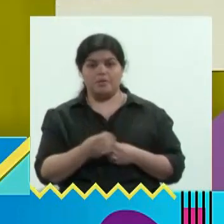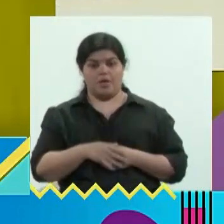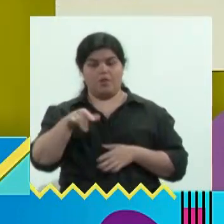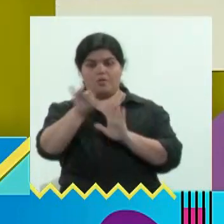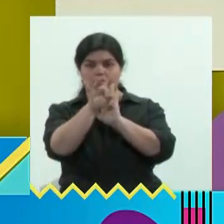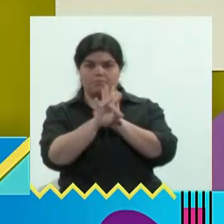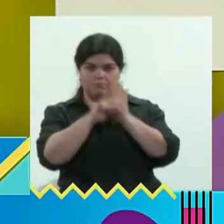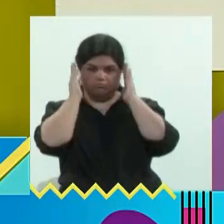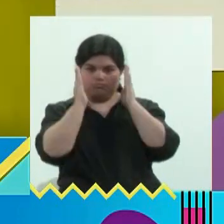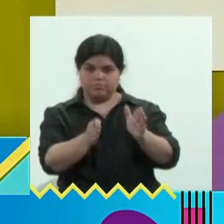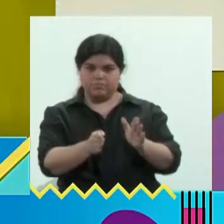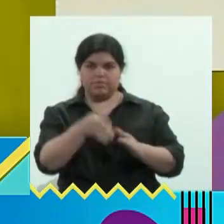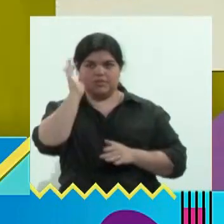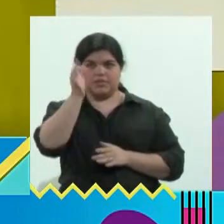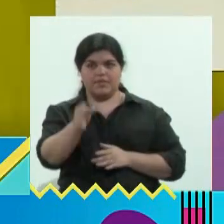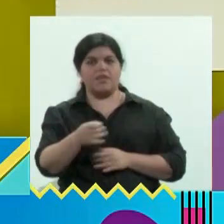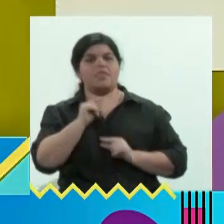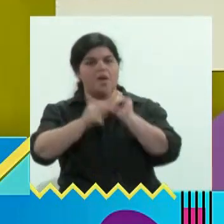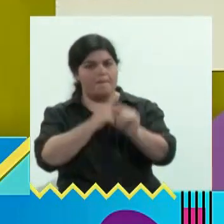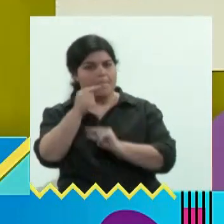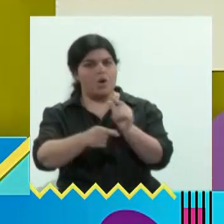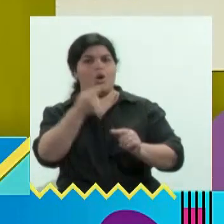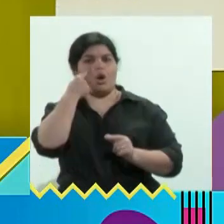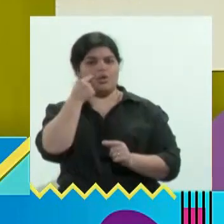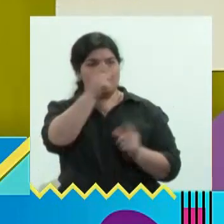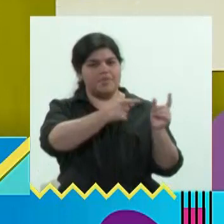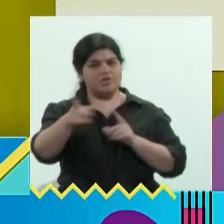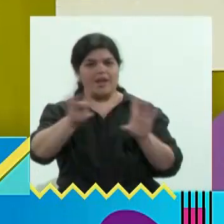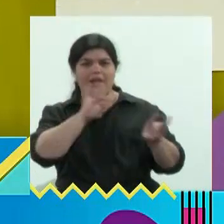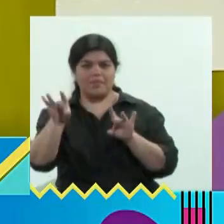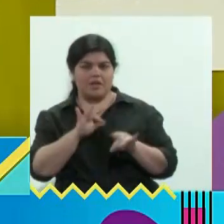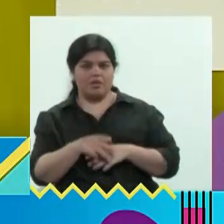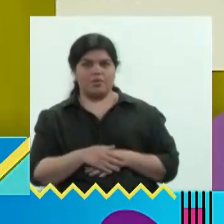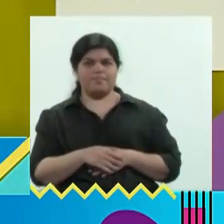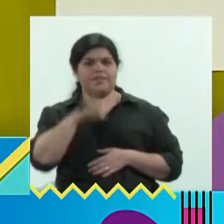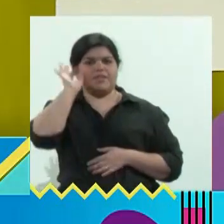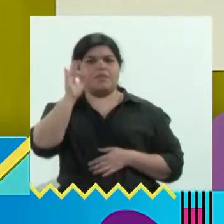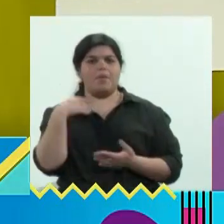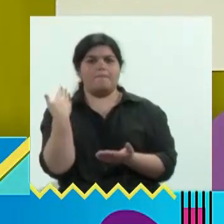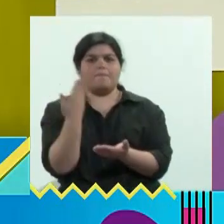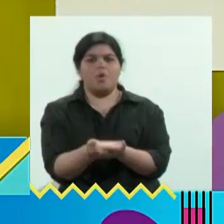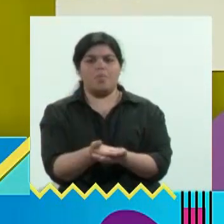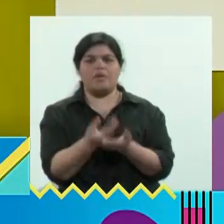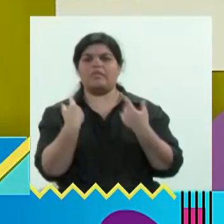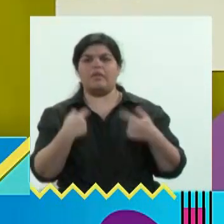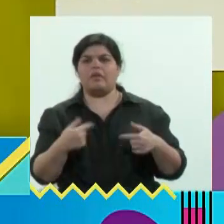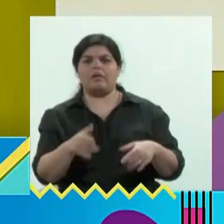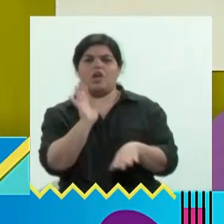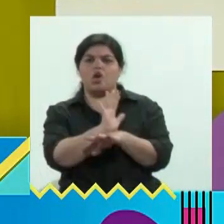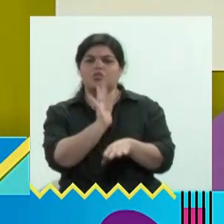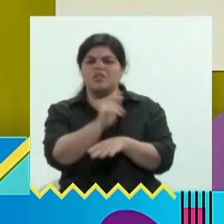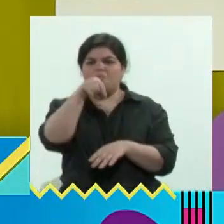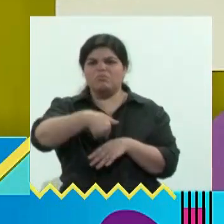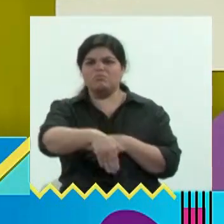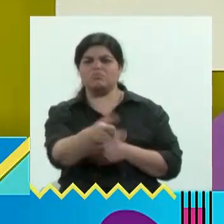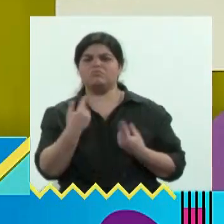en cuenta y ya así nos empezamos a conocer con nuestros invitados. ¿Por qué la propuesta quizás de estos conceptos hoy? Porque se habla